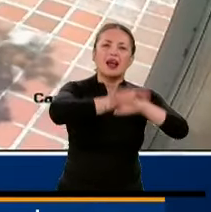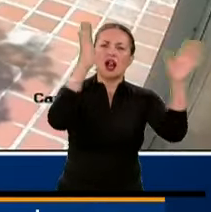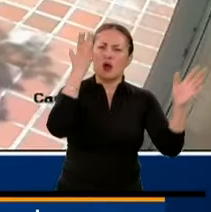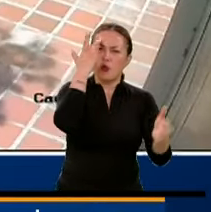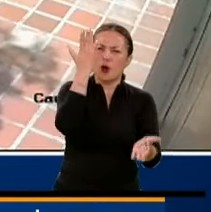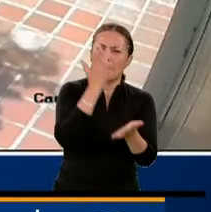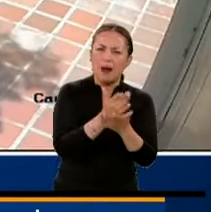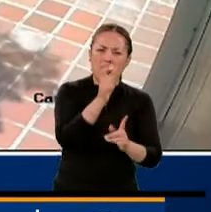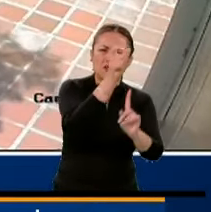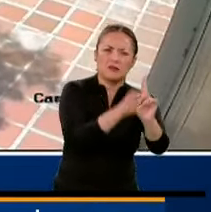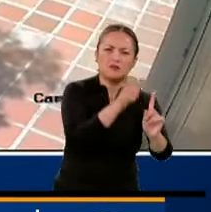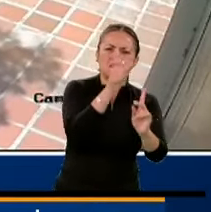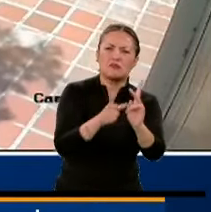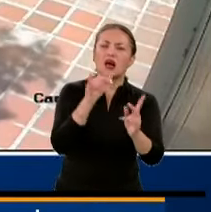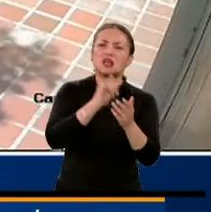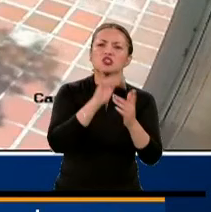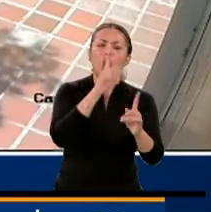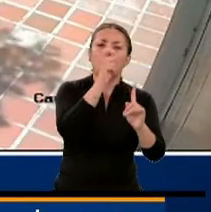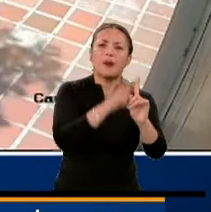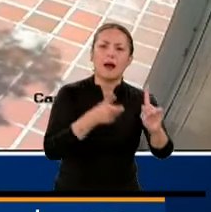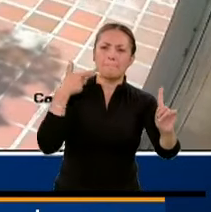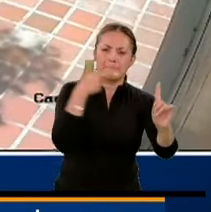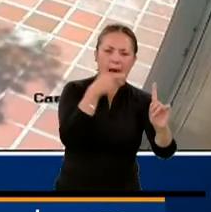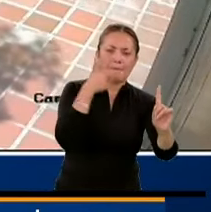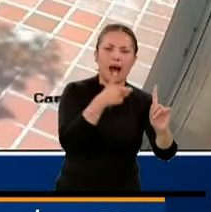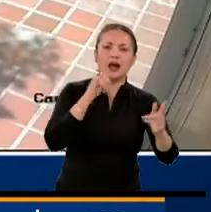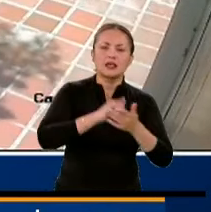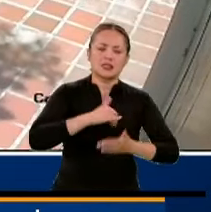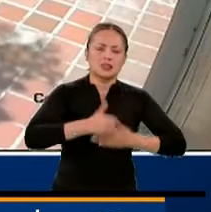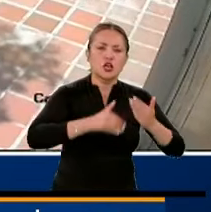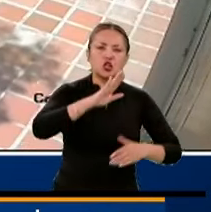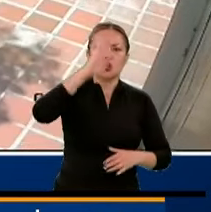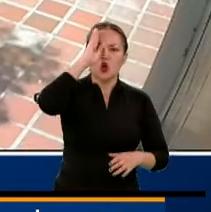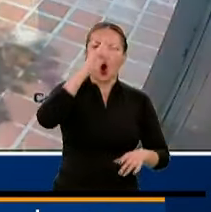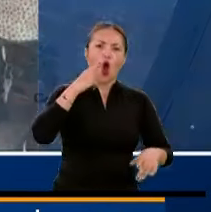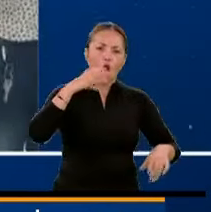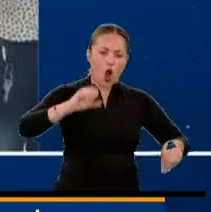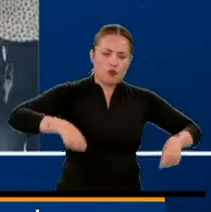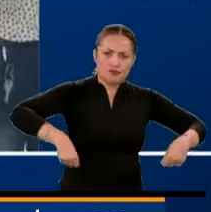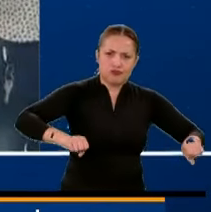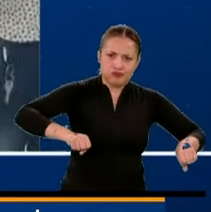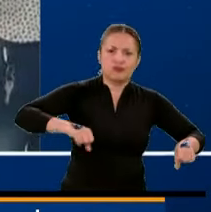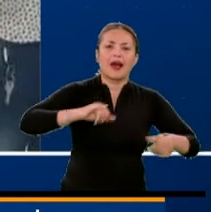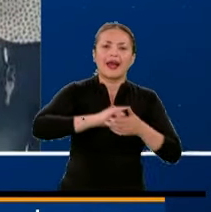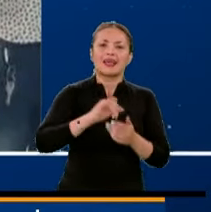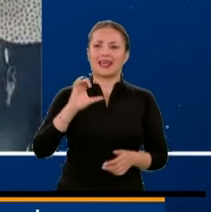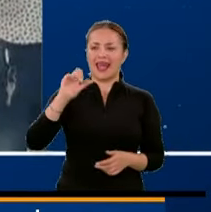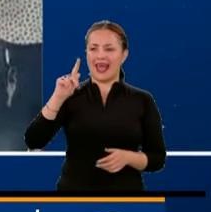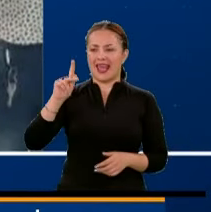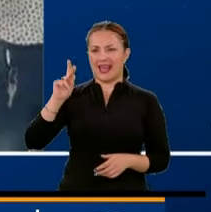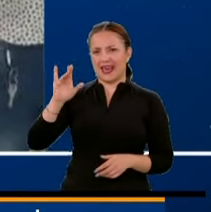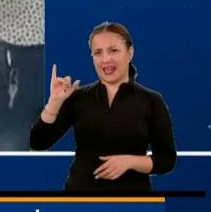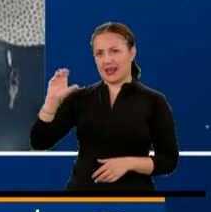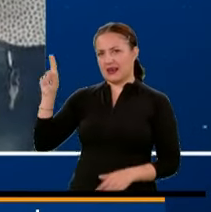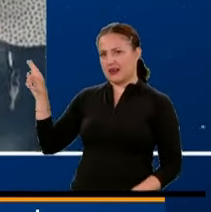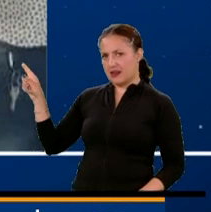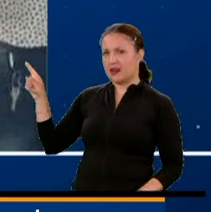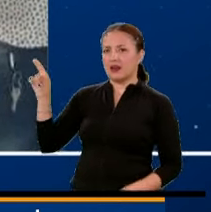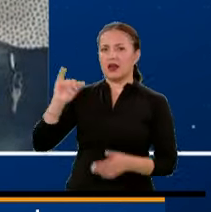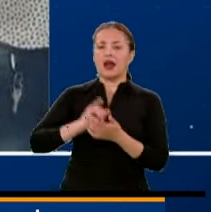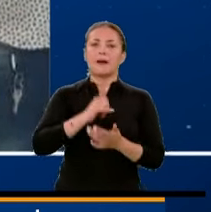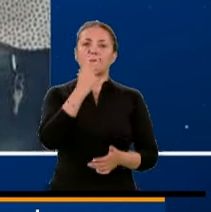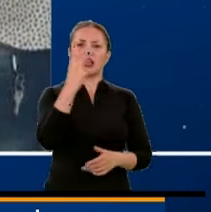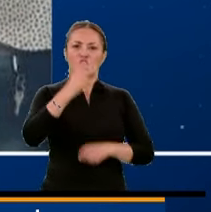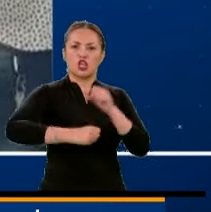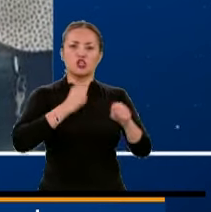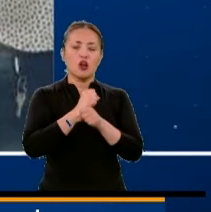terminaron con la muerte de dos impactos de bala durante un procedimiento policial del joven motorizado Eric Alberto Melo, de 22 años de edad, en hechos ocurridos el